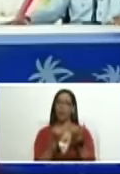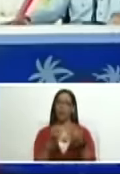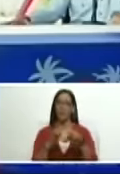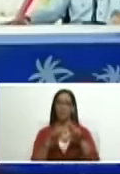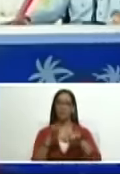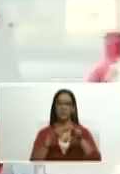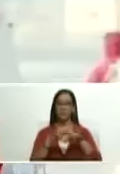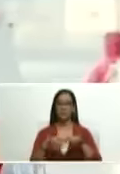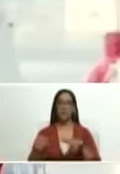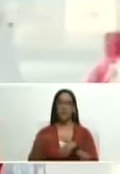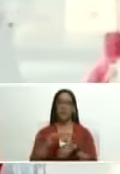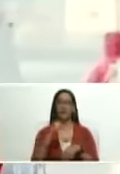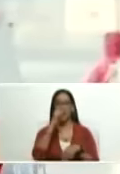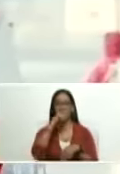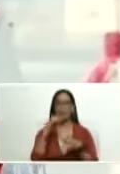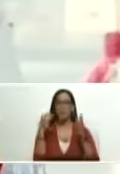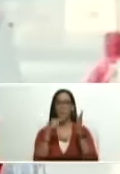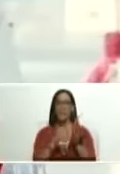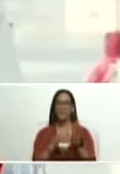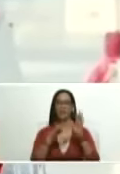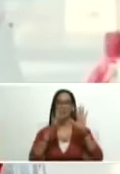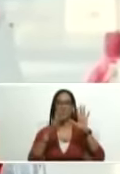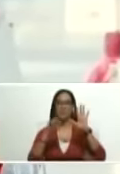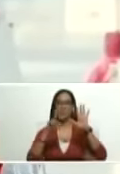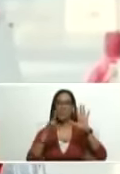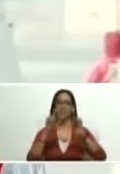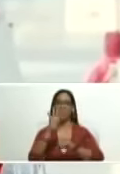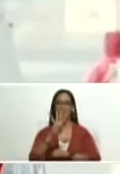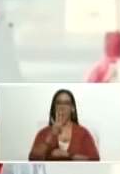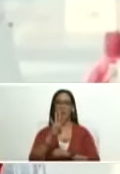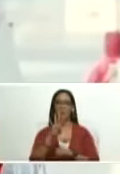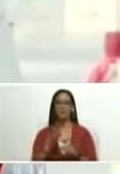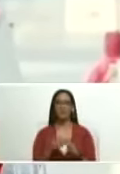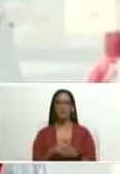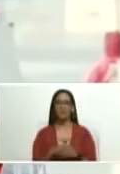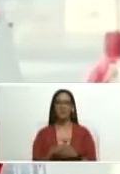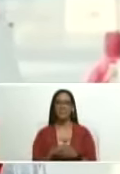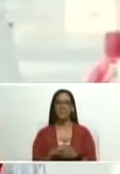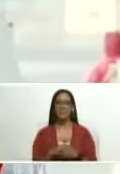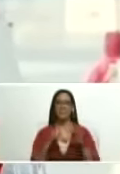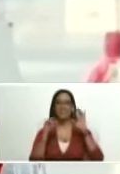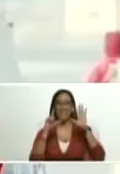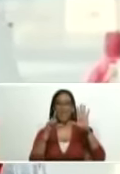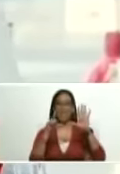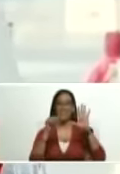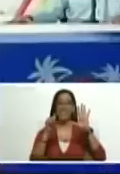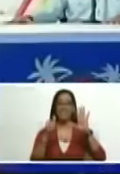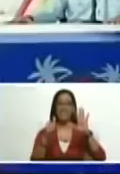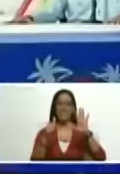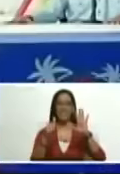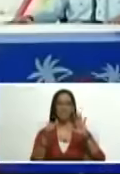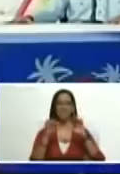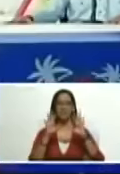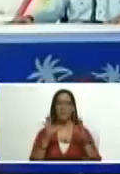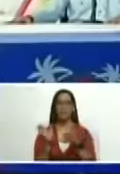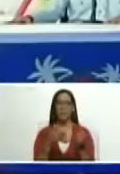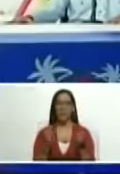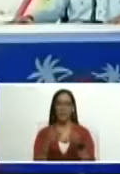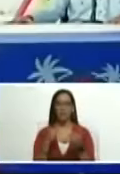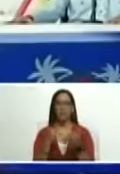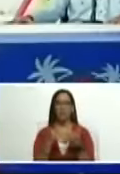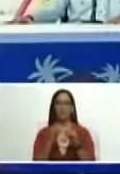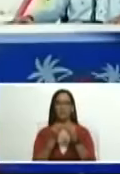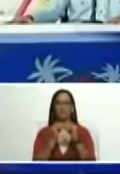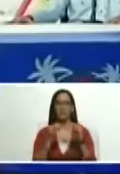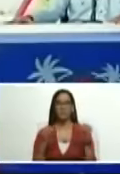la plaza fue en el año 1974. 76. El 10 de marzo del 76 fue la última